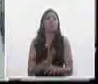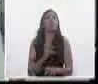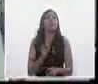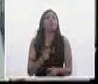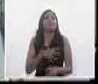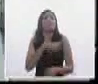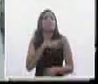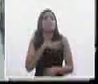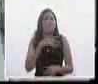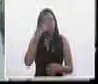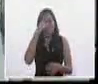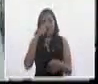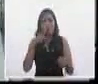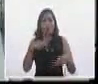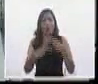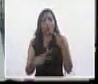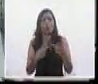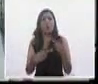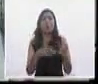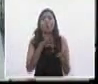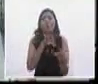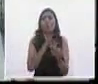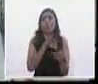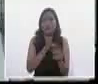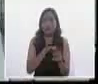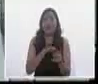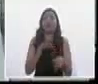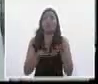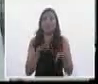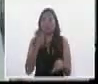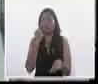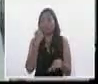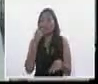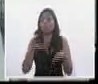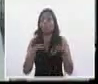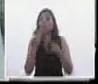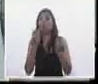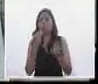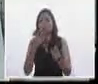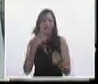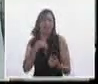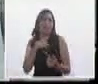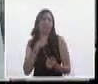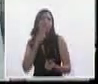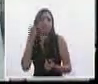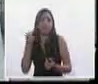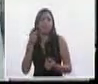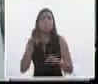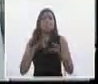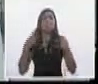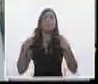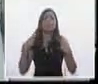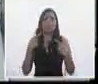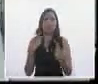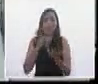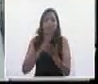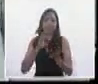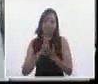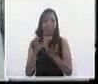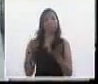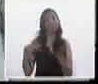de de la votación no este de repente nos han tocado algunas quejas porque llega alguna persona con